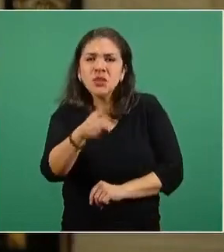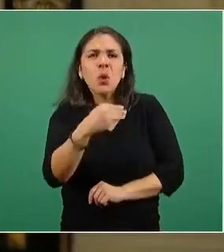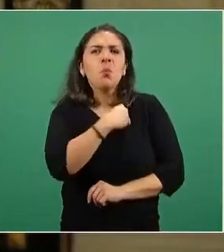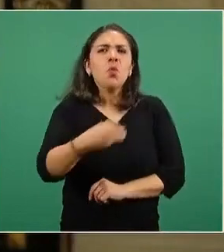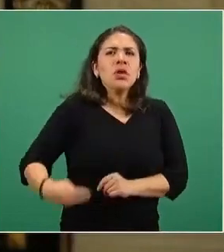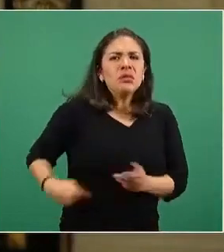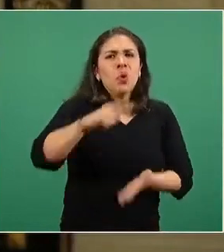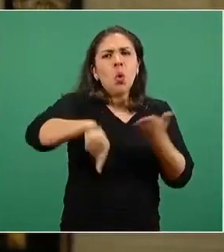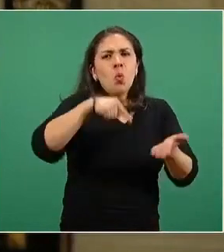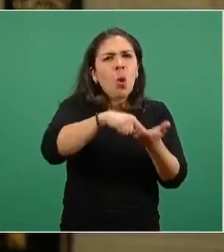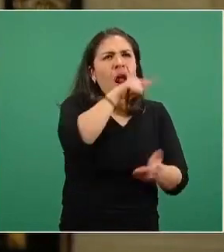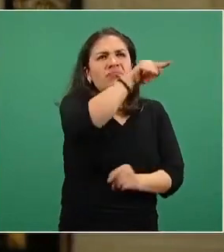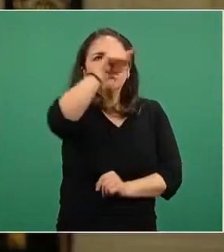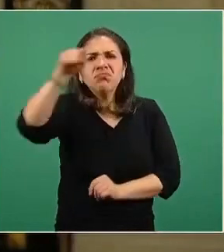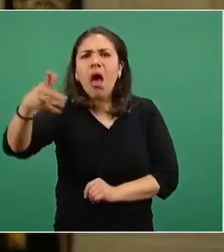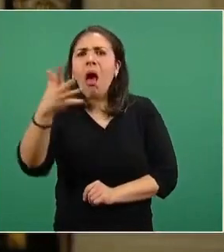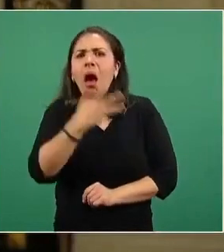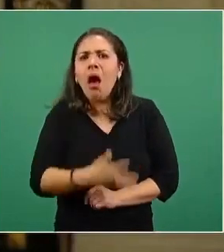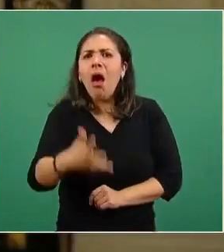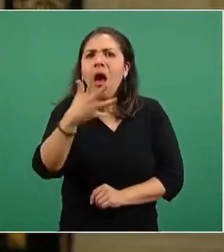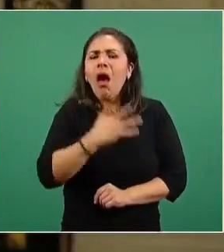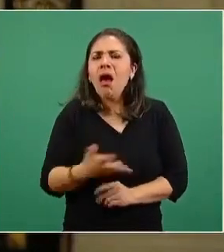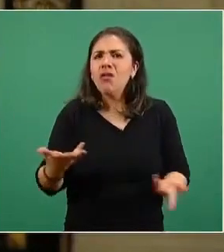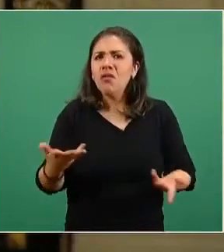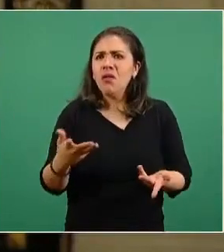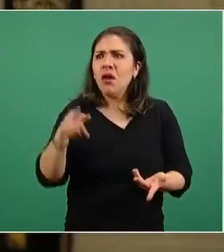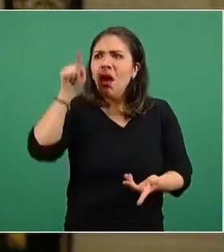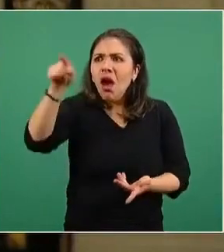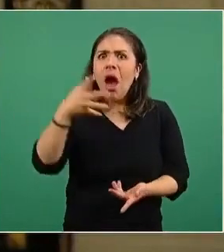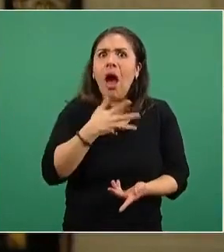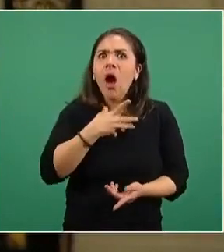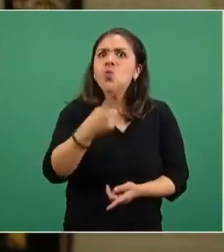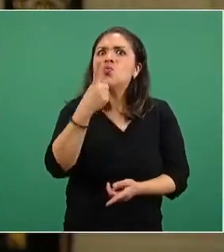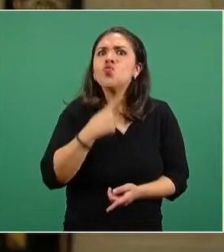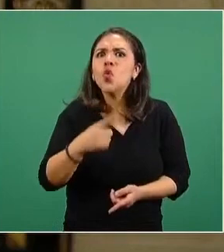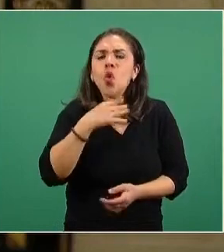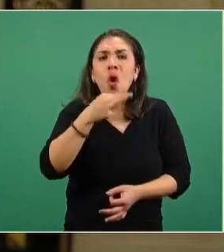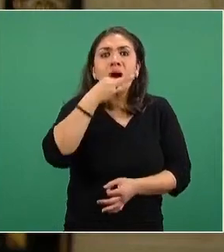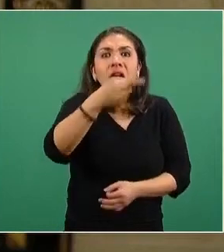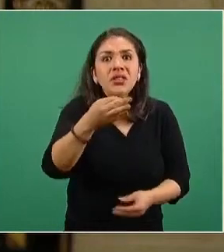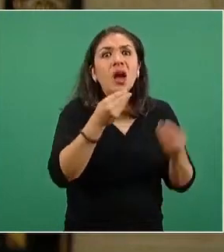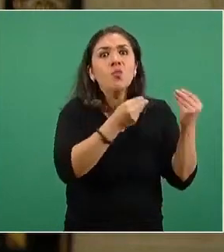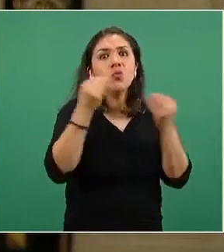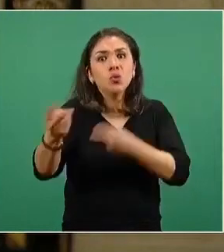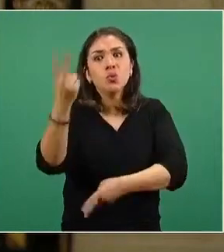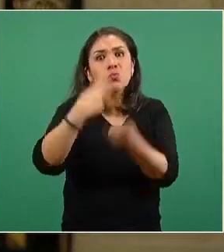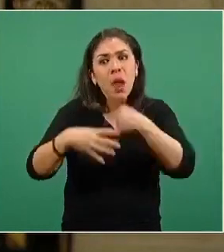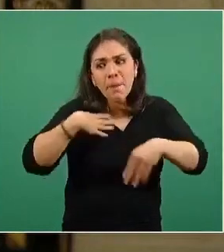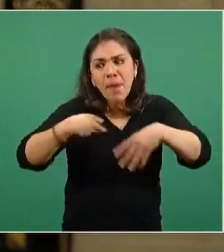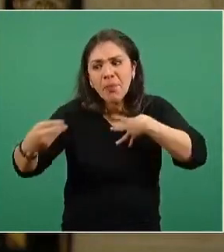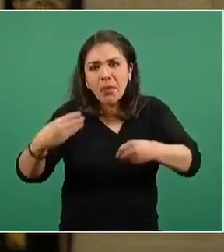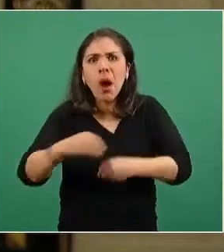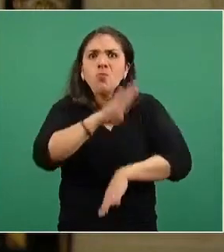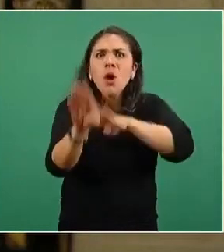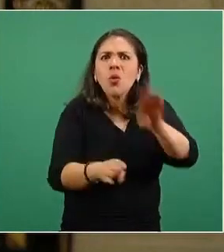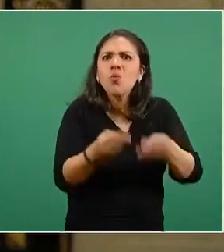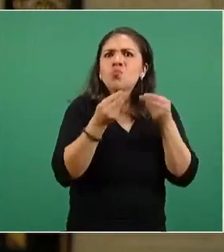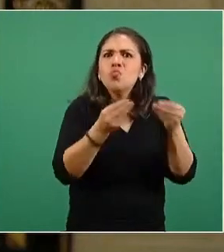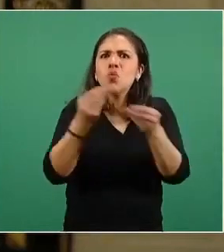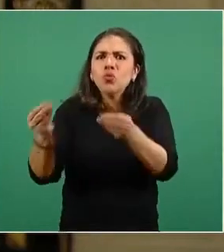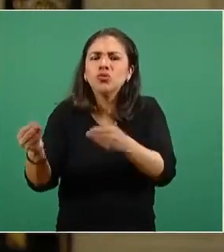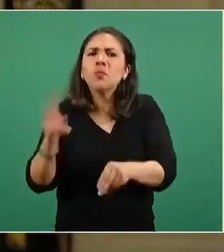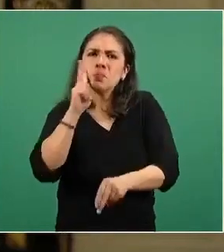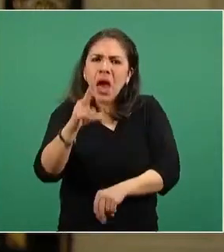de estas zonas en donde hay focos rojos, donde hay altos casos de no solamente de contagios, sino también de muertes, ¿no?